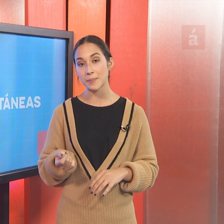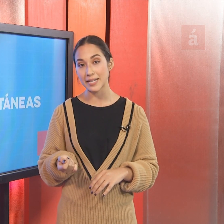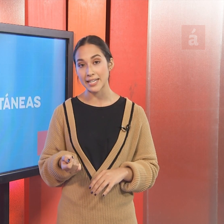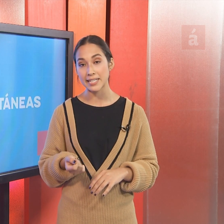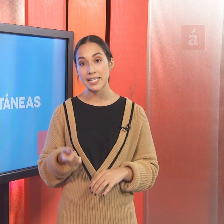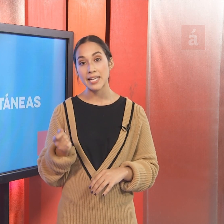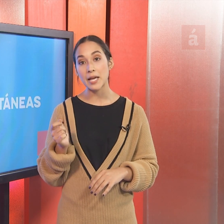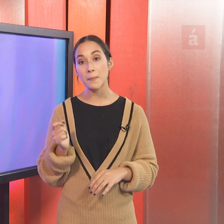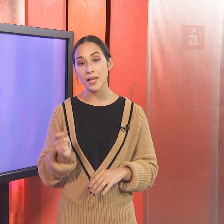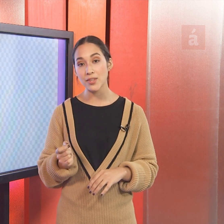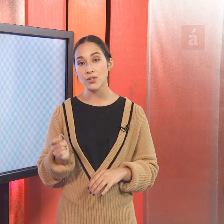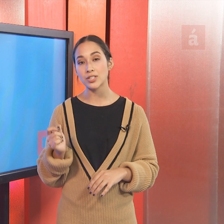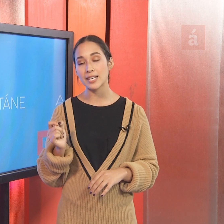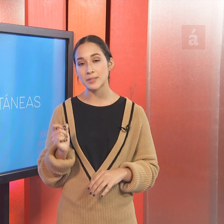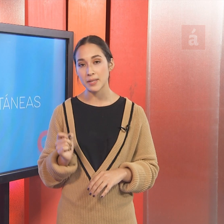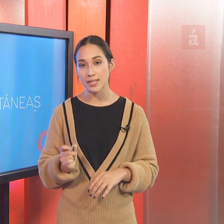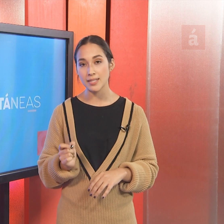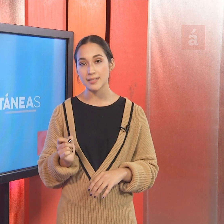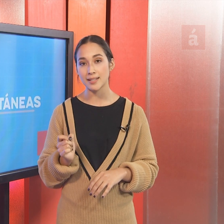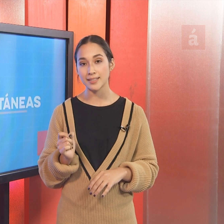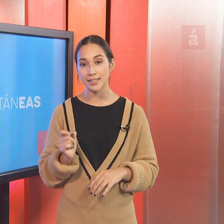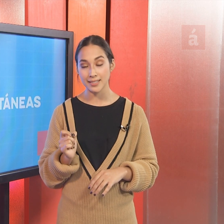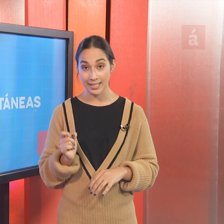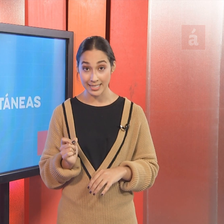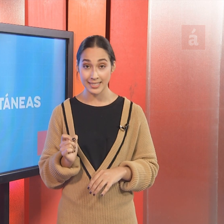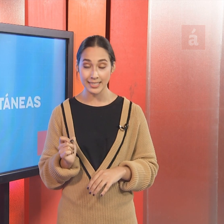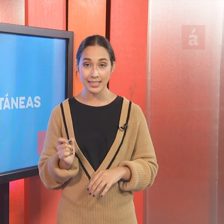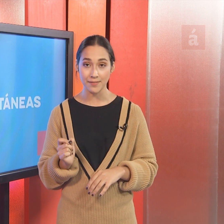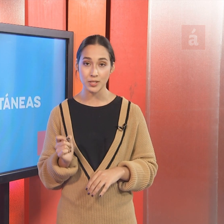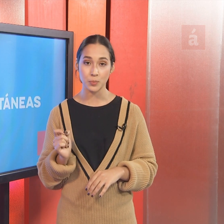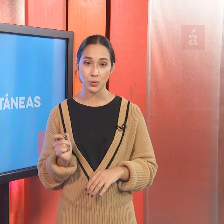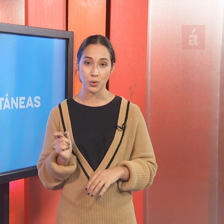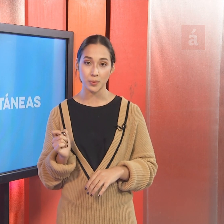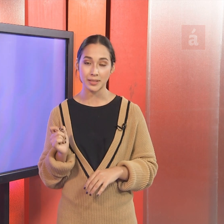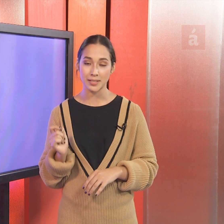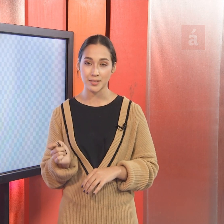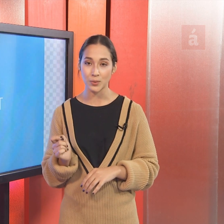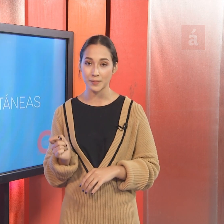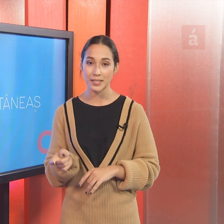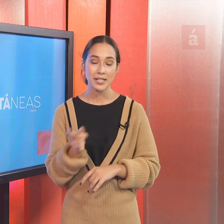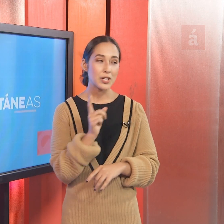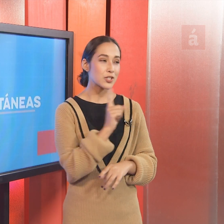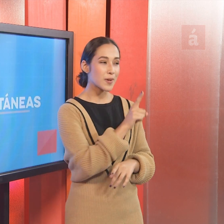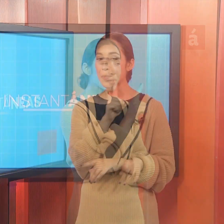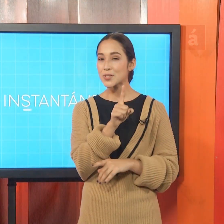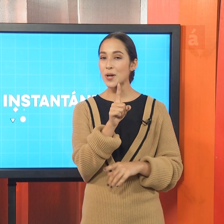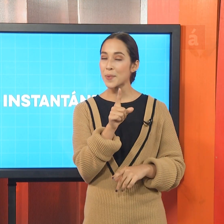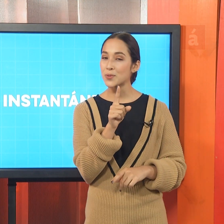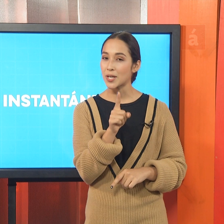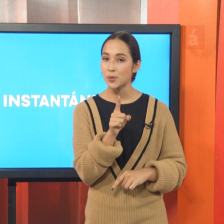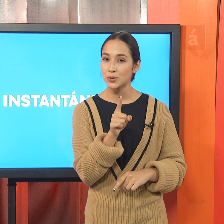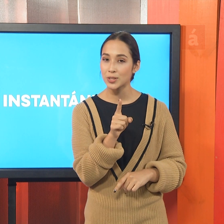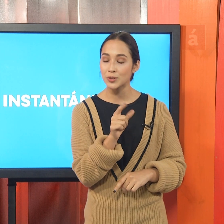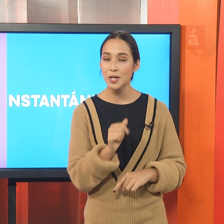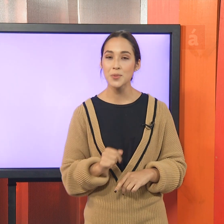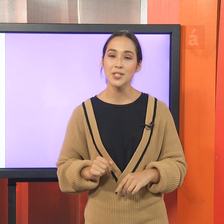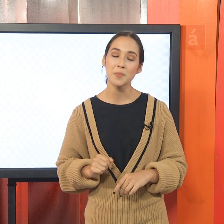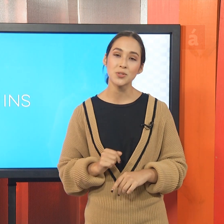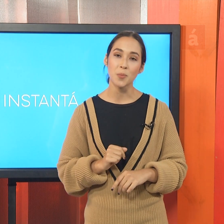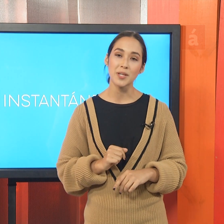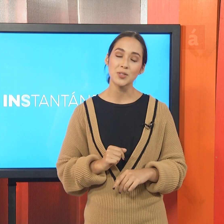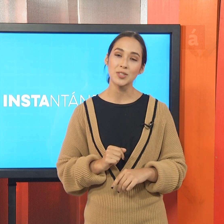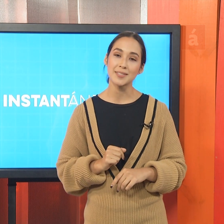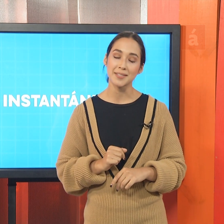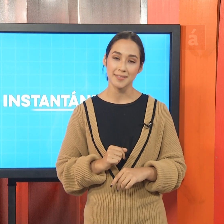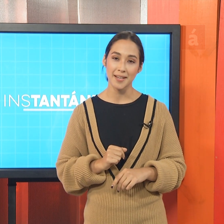a nivel familiar en medio de las medidas restrictivas por COVID-19. Nos vamos a una pausa y cuando retornemos